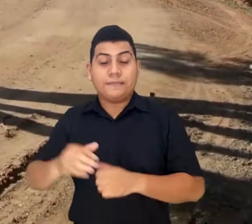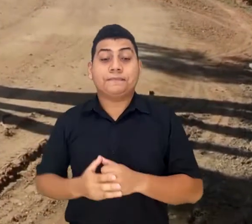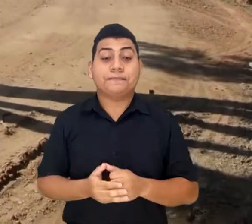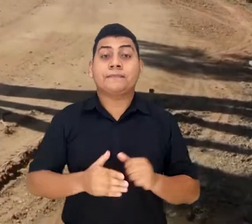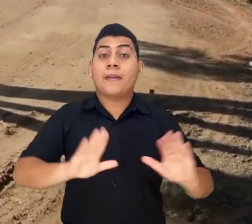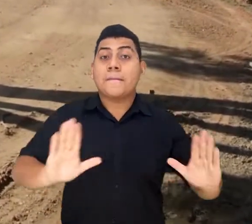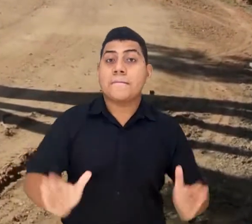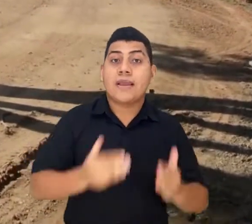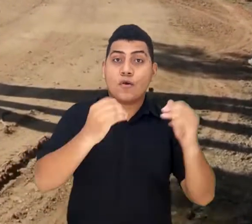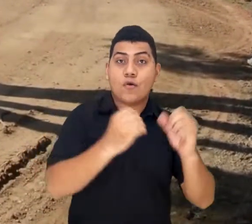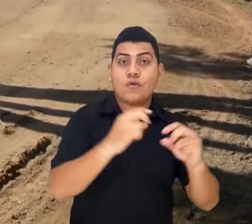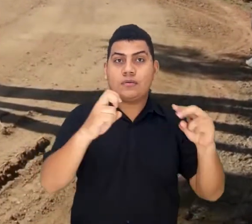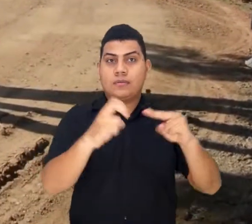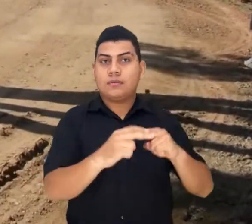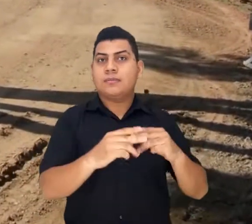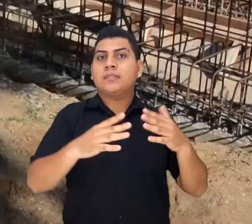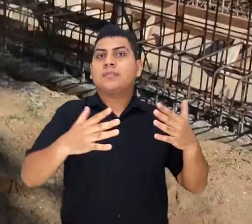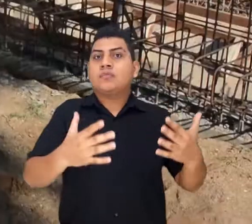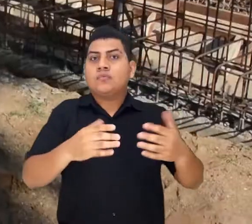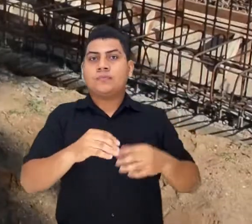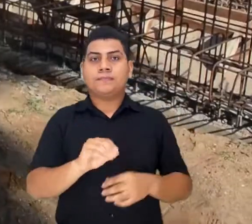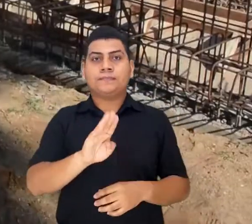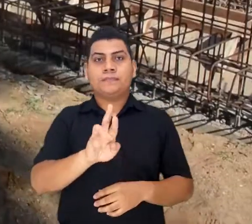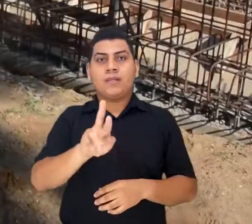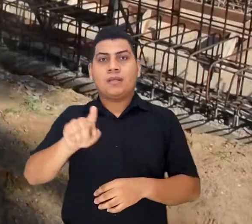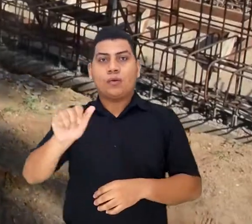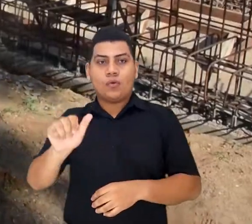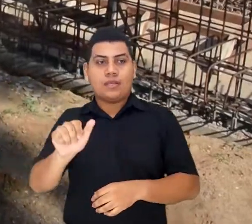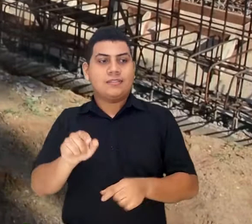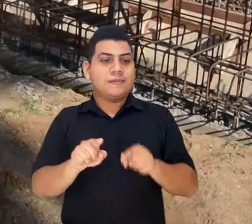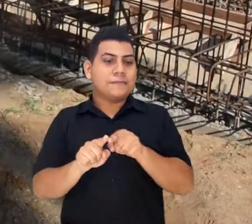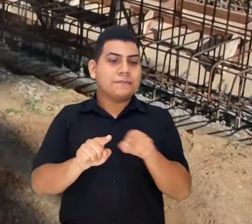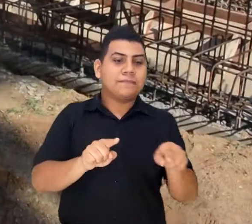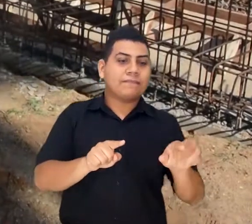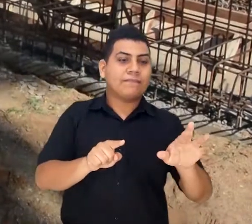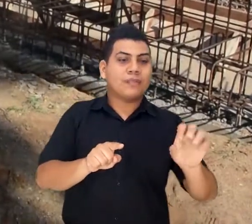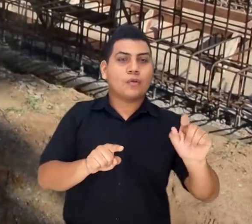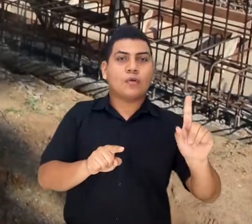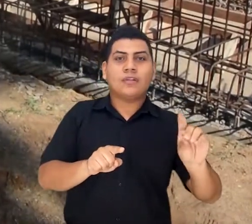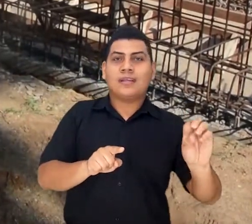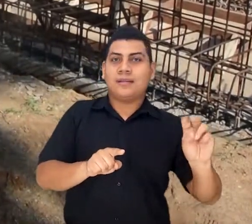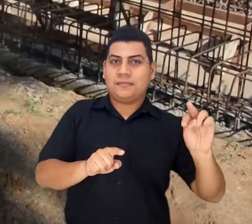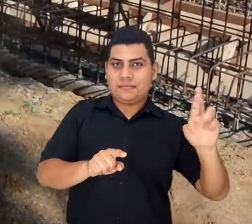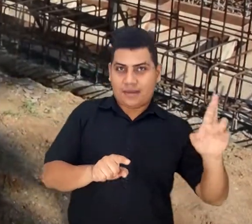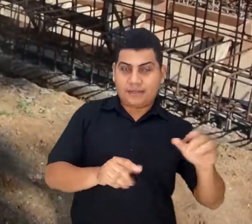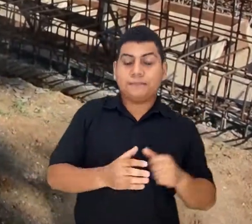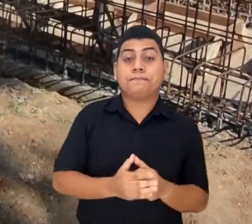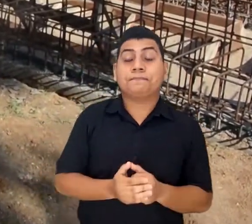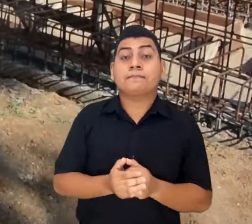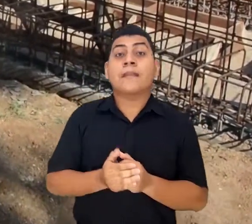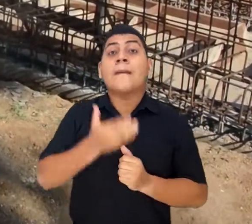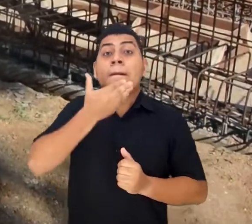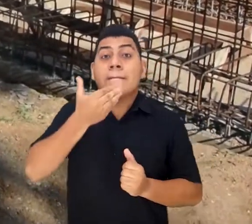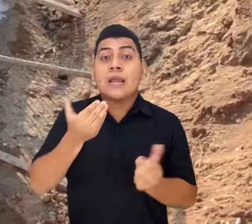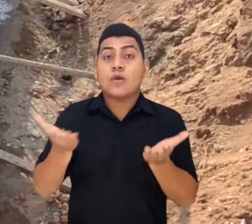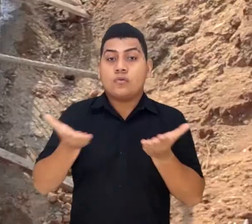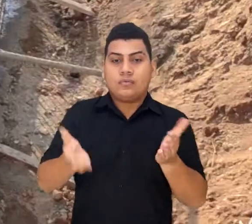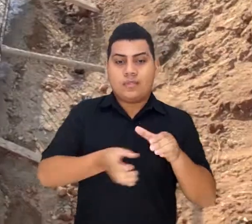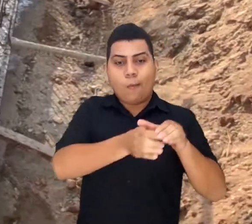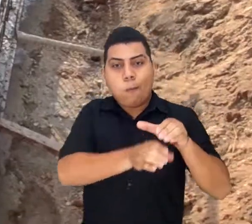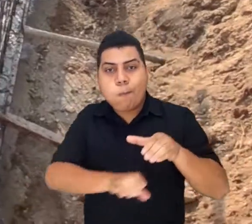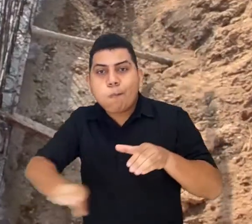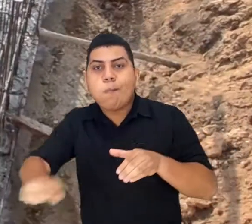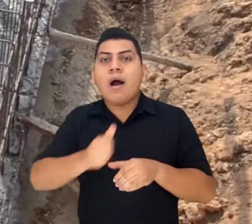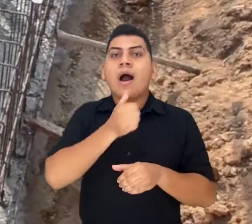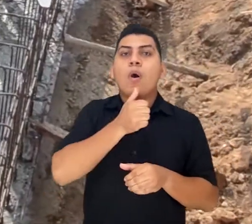vía Berruga-San Onofre y el ramal Rincón del Mar, ampliación y optimización del sistema de acueducto rural regional de